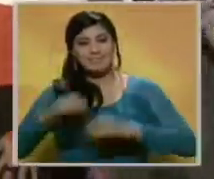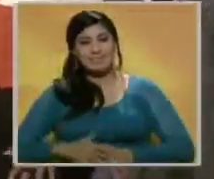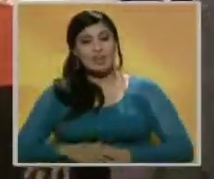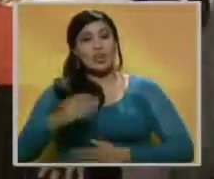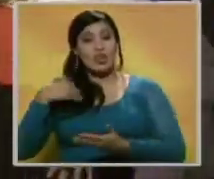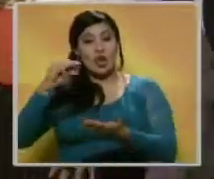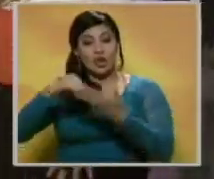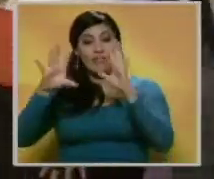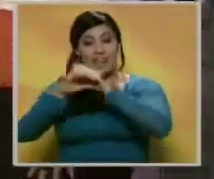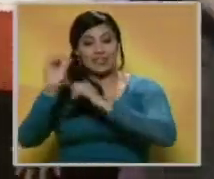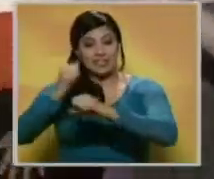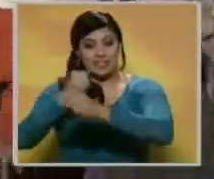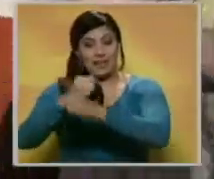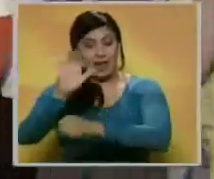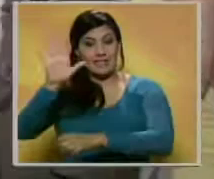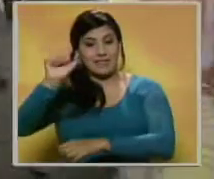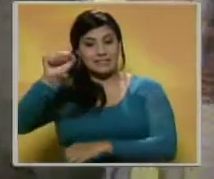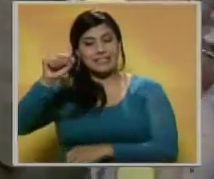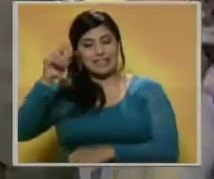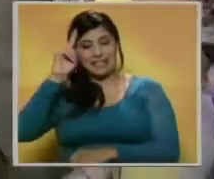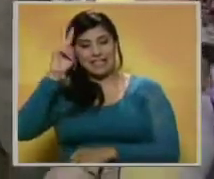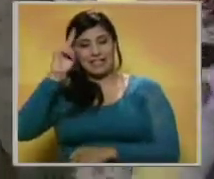Nosotros volvemos a la emisión.